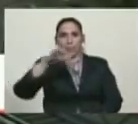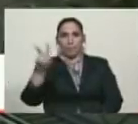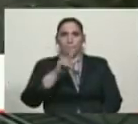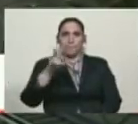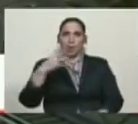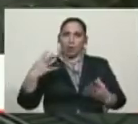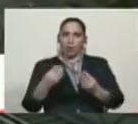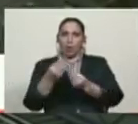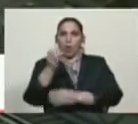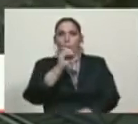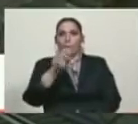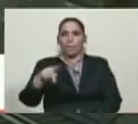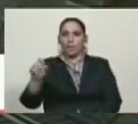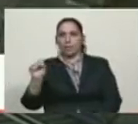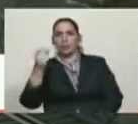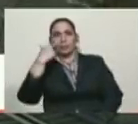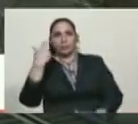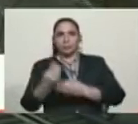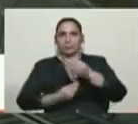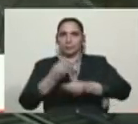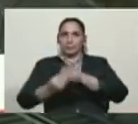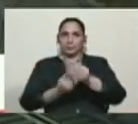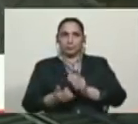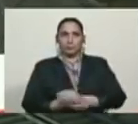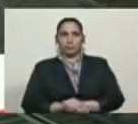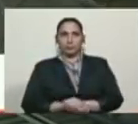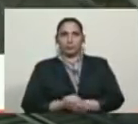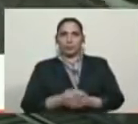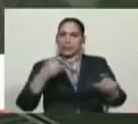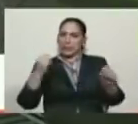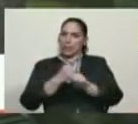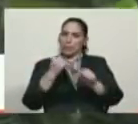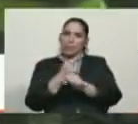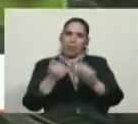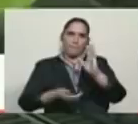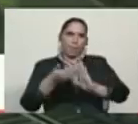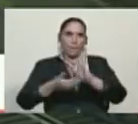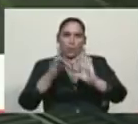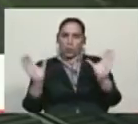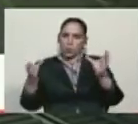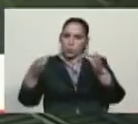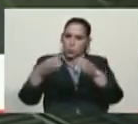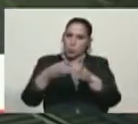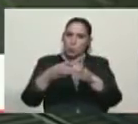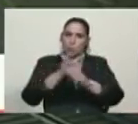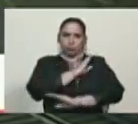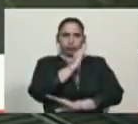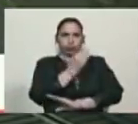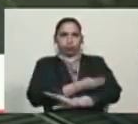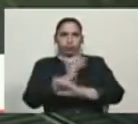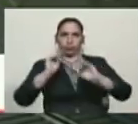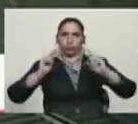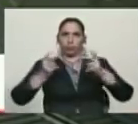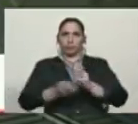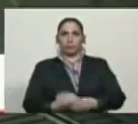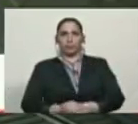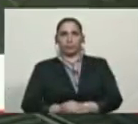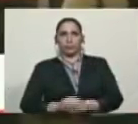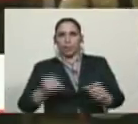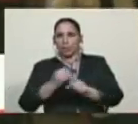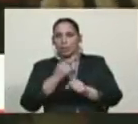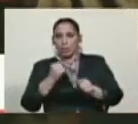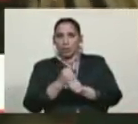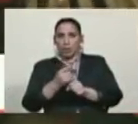juego ps que hace muchos años a 6 se ha hecho un trabajo importante para fortalecer en este tema trabajos de